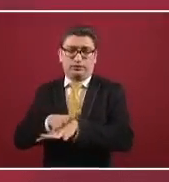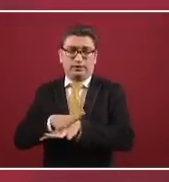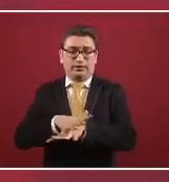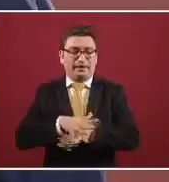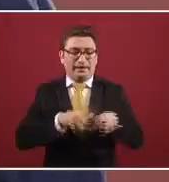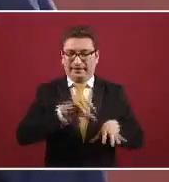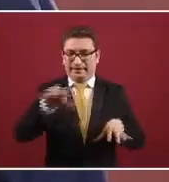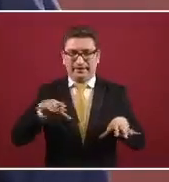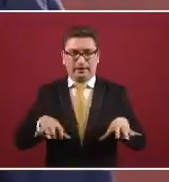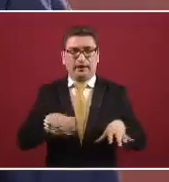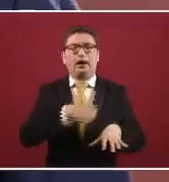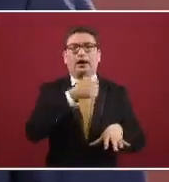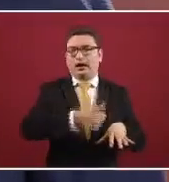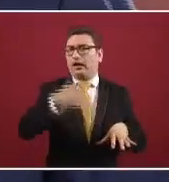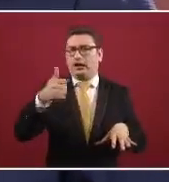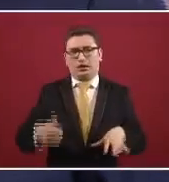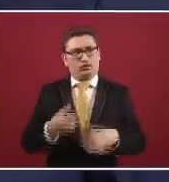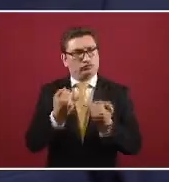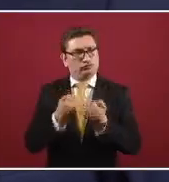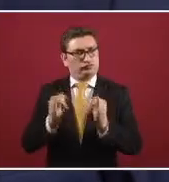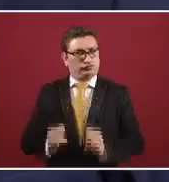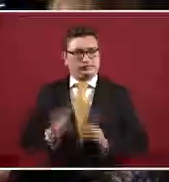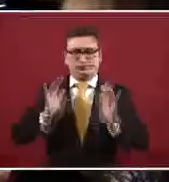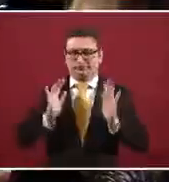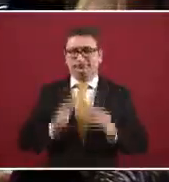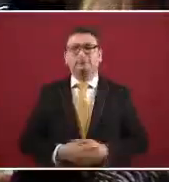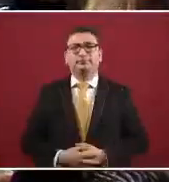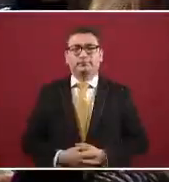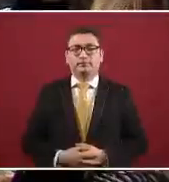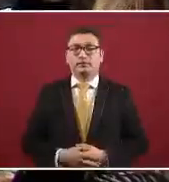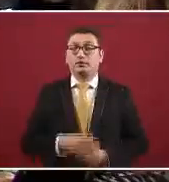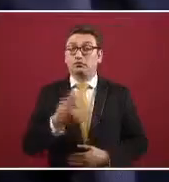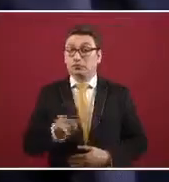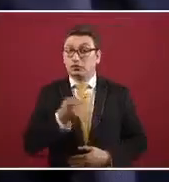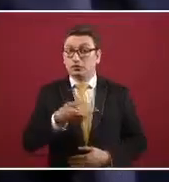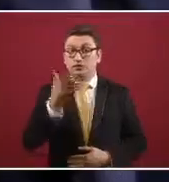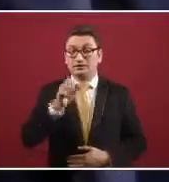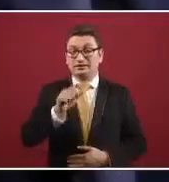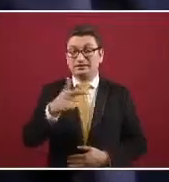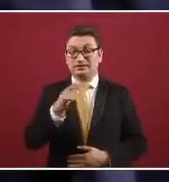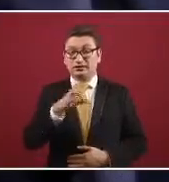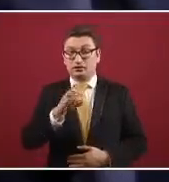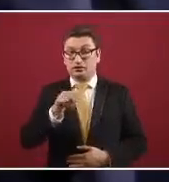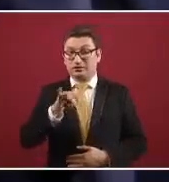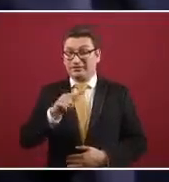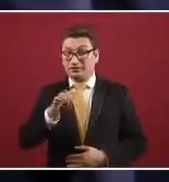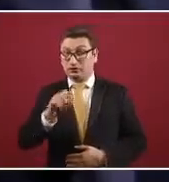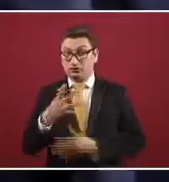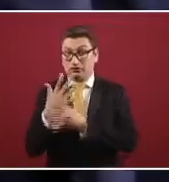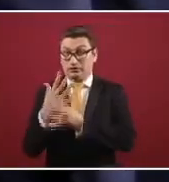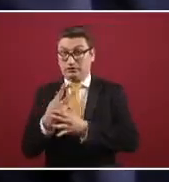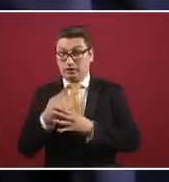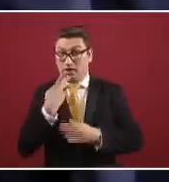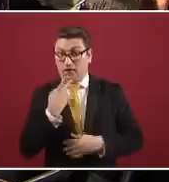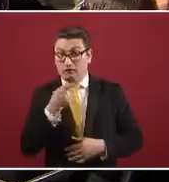es mi punto de vista. ¿Está de acuerdo con las declaraciones de Santiago Nieto, entonces?